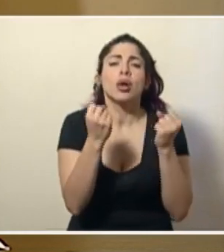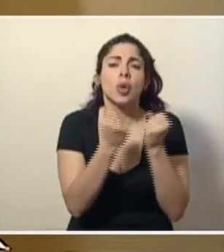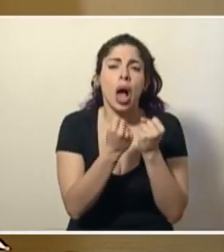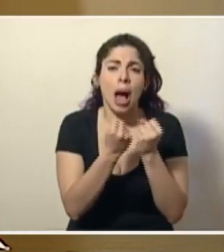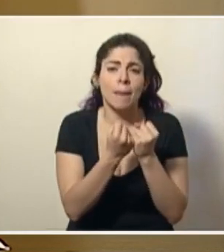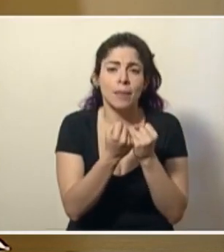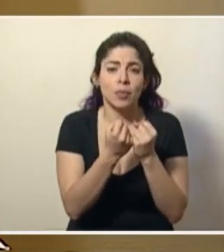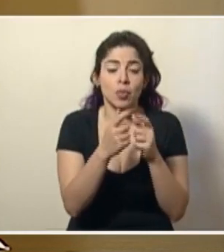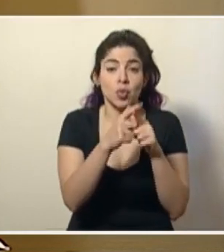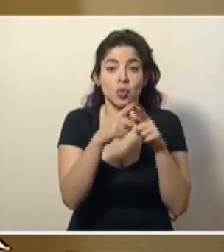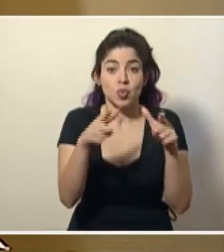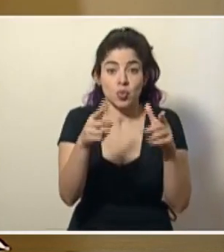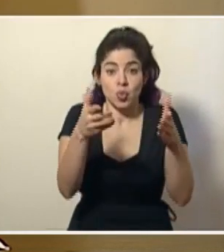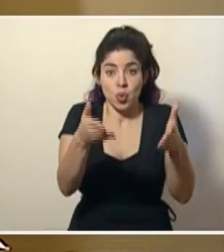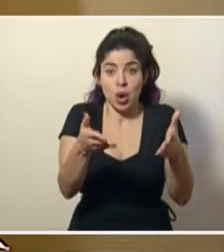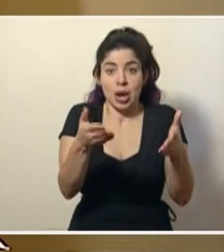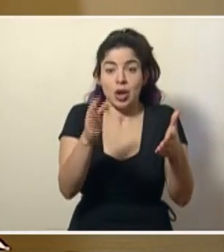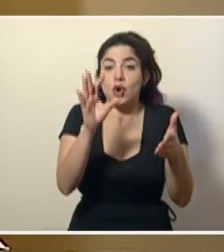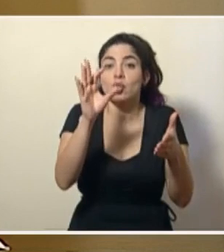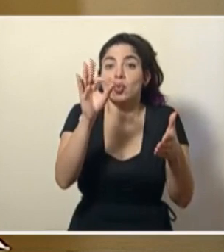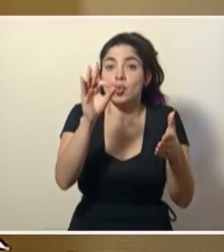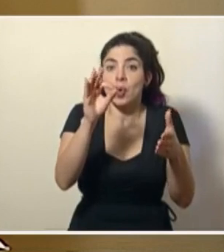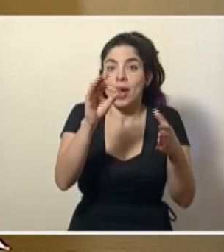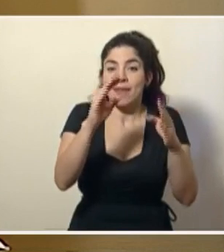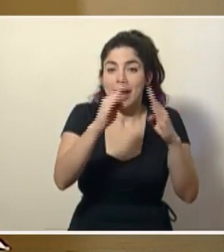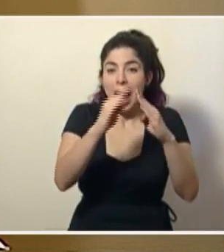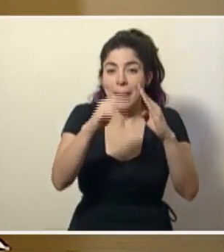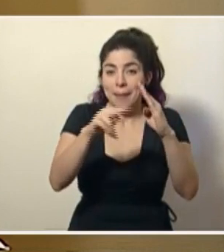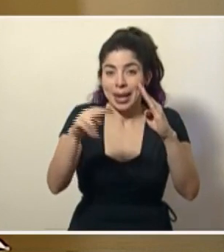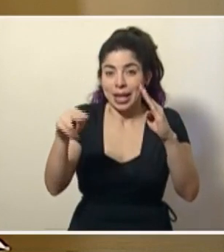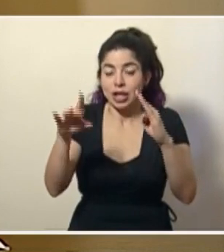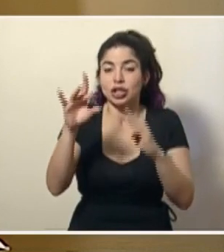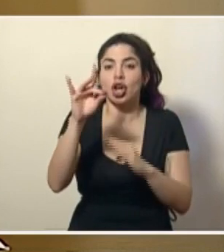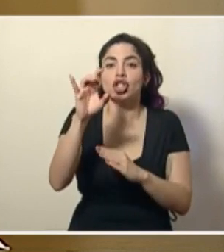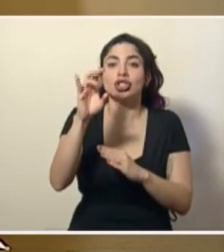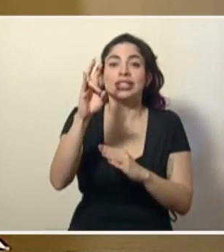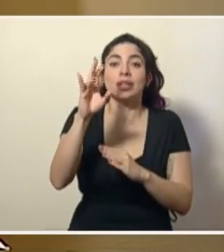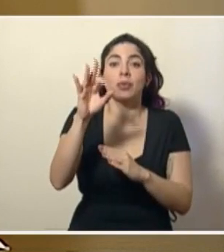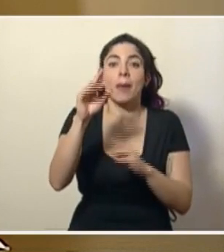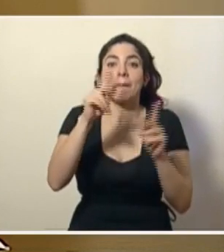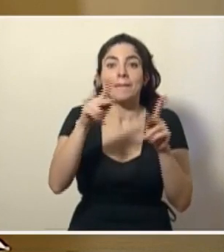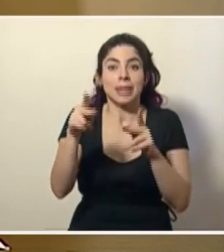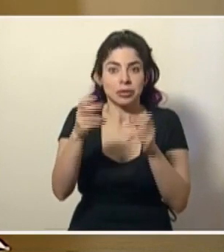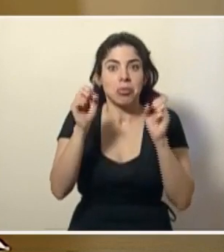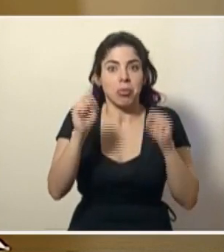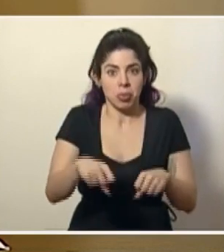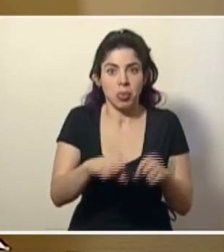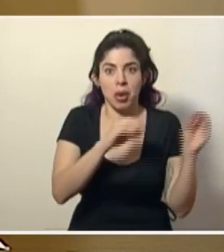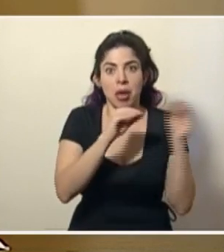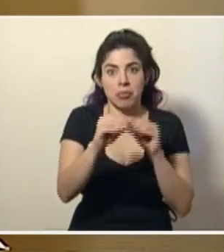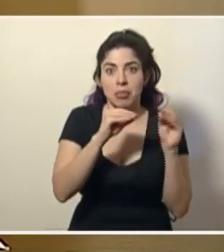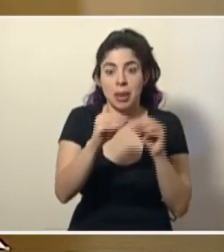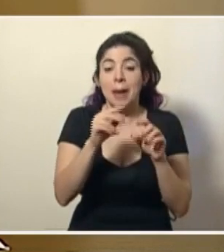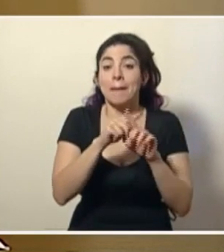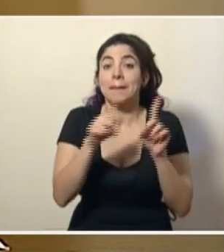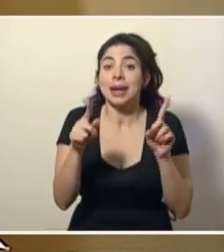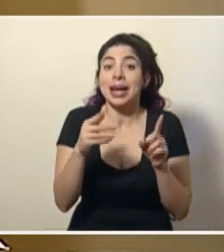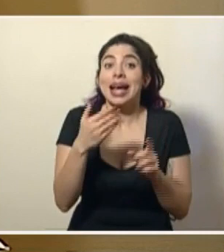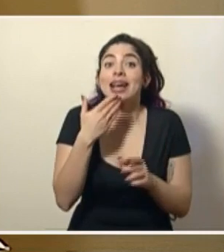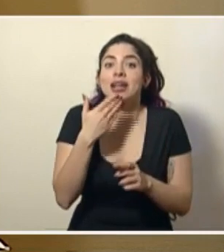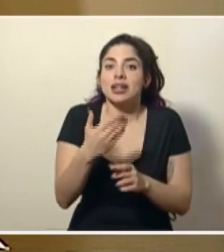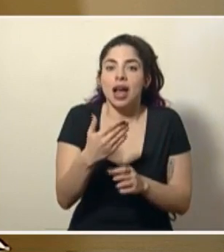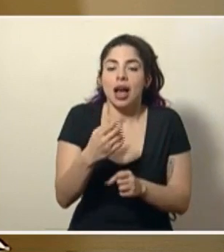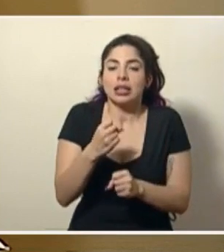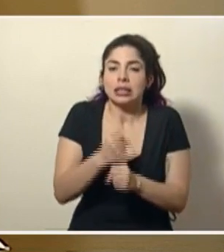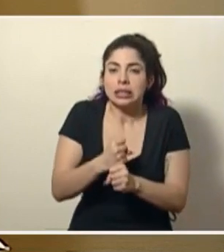que tenemos en los sitios ya ocupados, que son 9 albergues de 879 personas que podrían estar ahí. No obstante, gracias